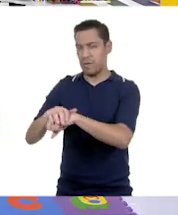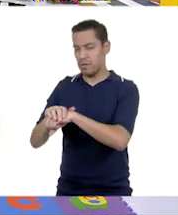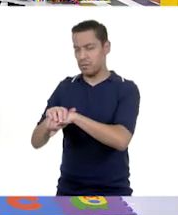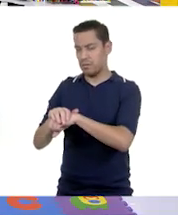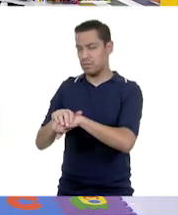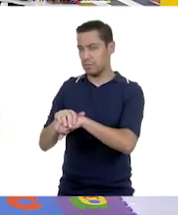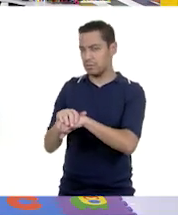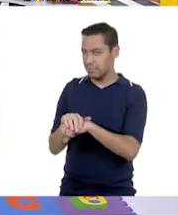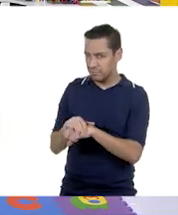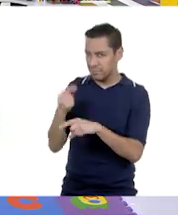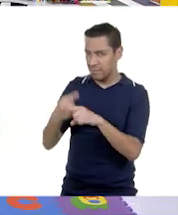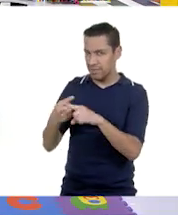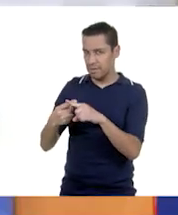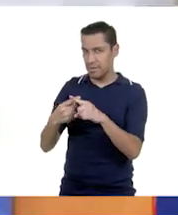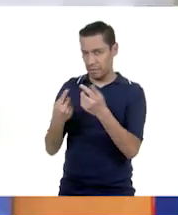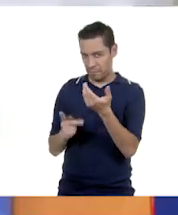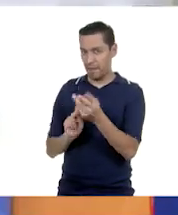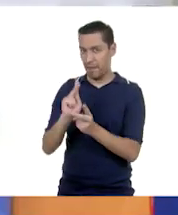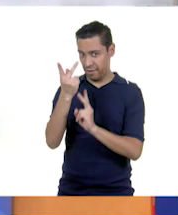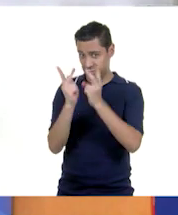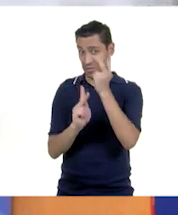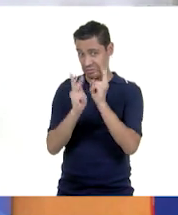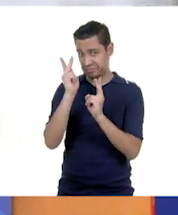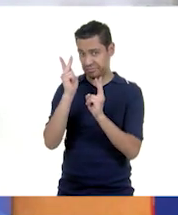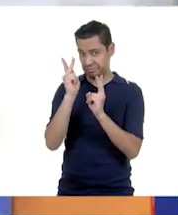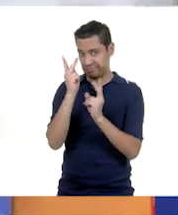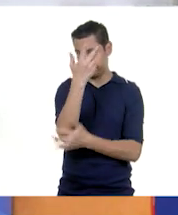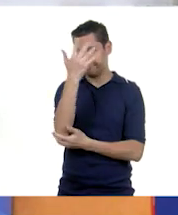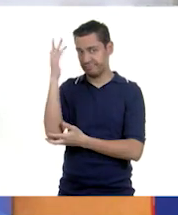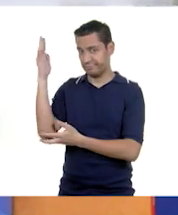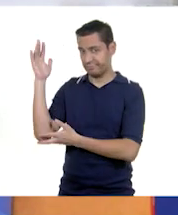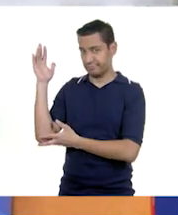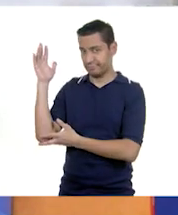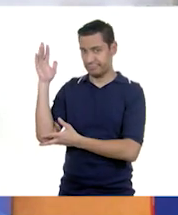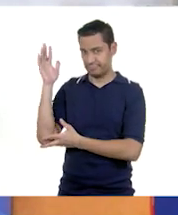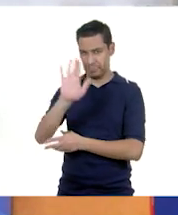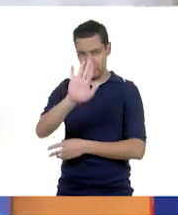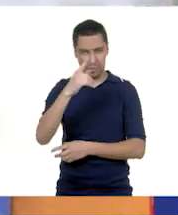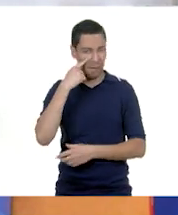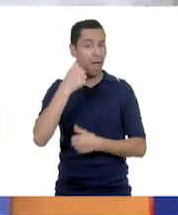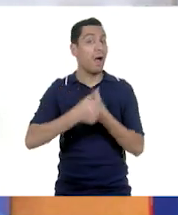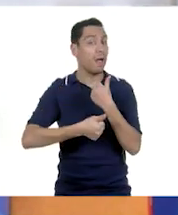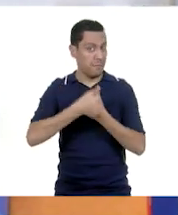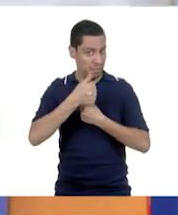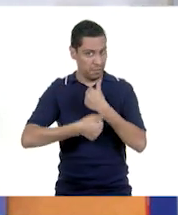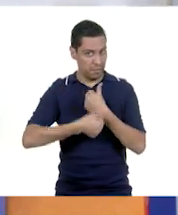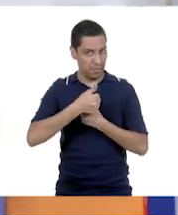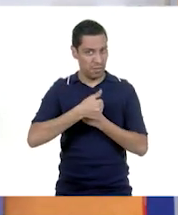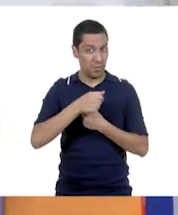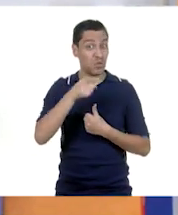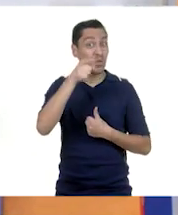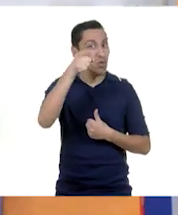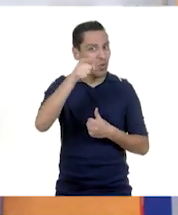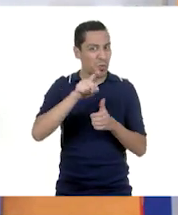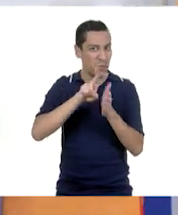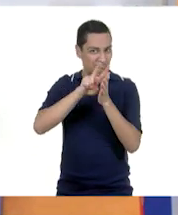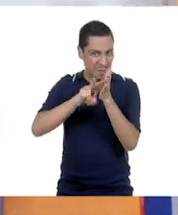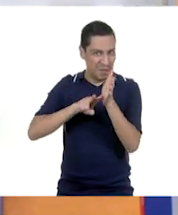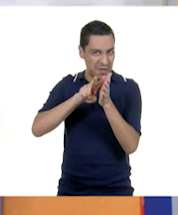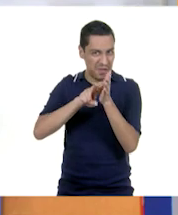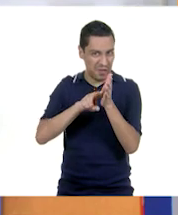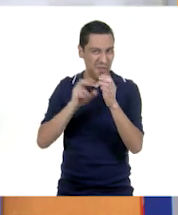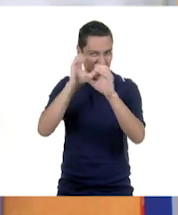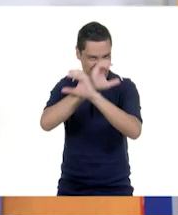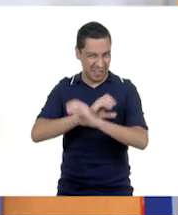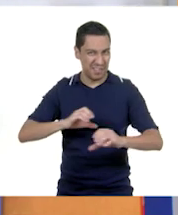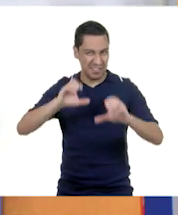de plantas. Así es. Ahora, les tengo un reto muy importante y un reto a ti. Ah, muy bien. Yo sé que pusiste mucha atención a la letra de la